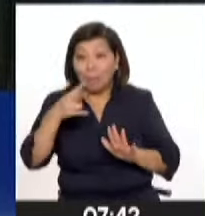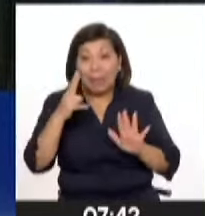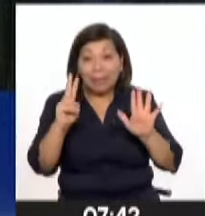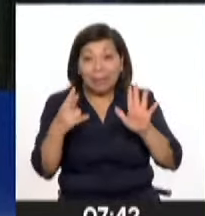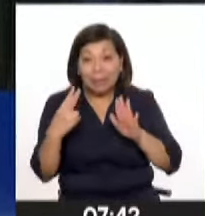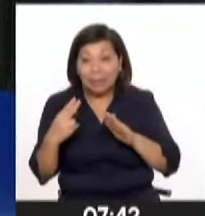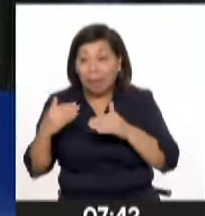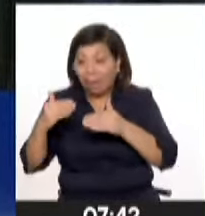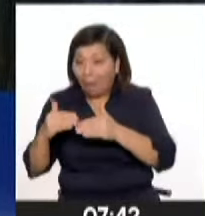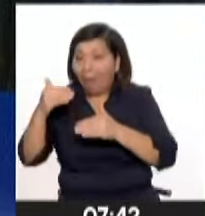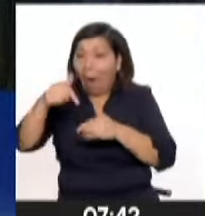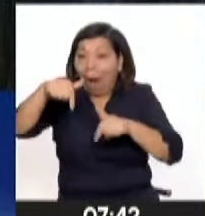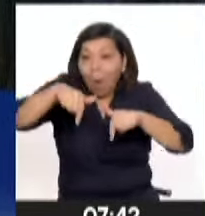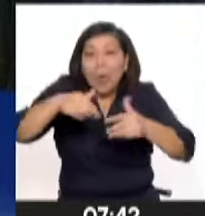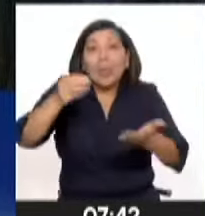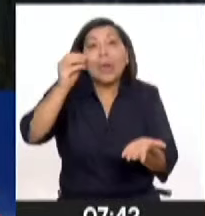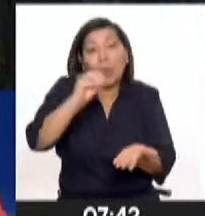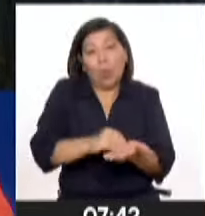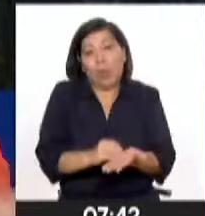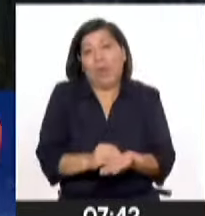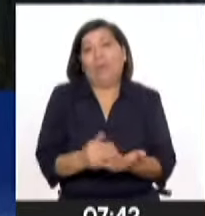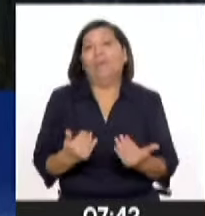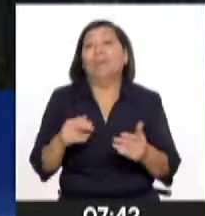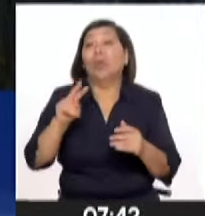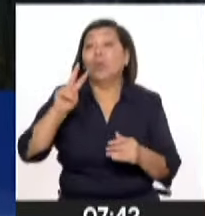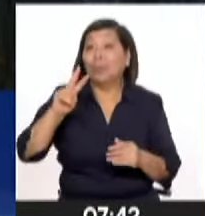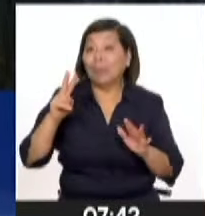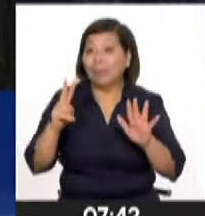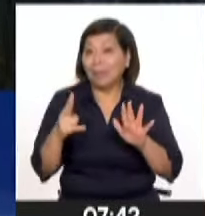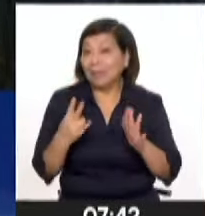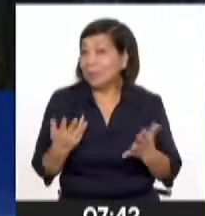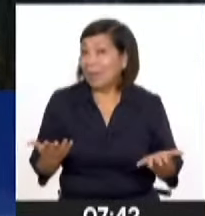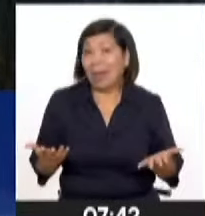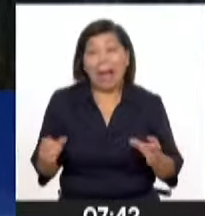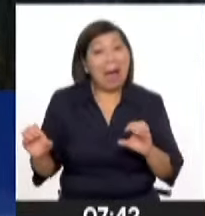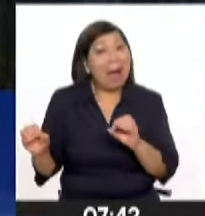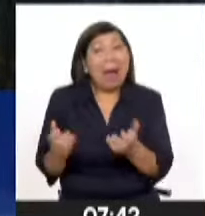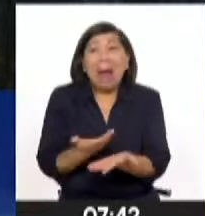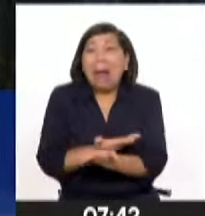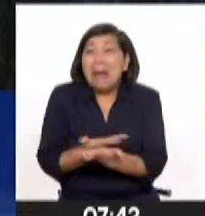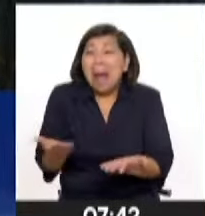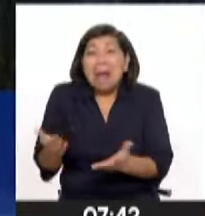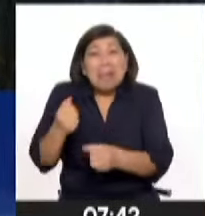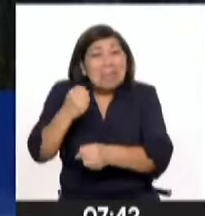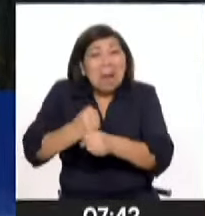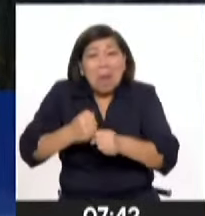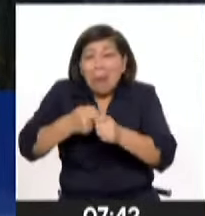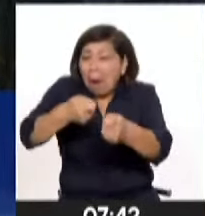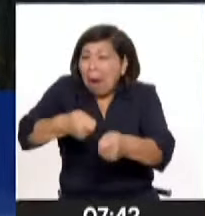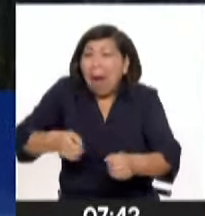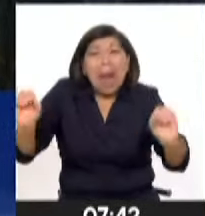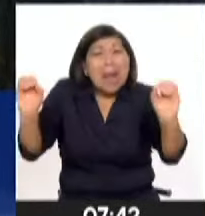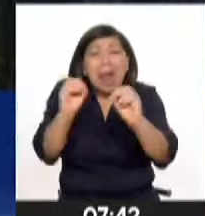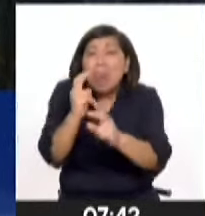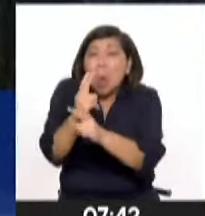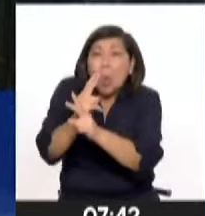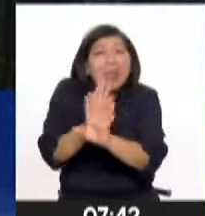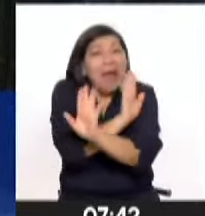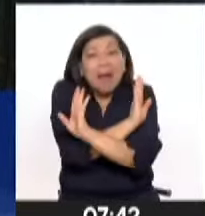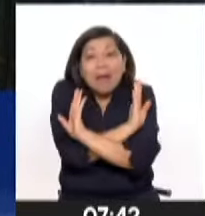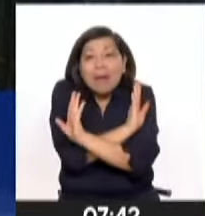quede claro que desde el 2017 hasta este año no se hizo ningún trabajo para poder